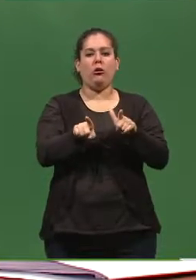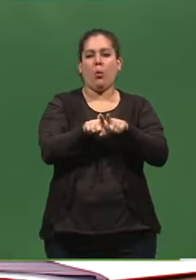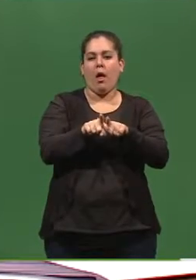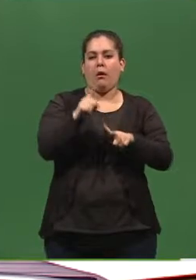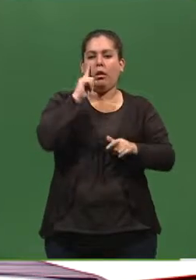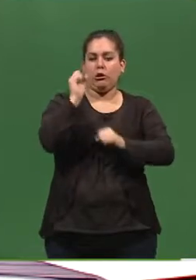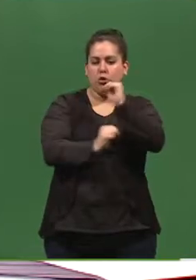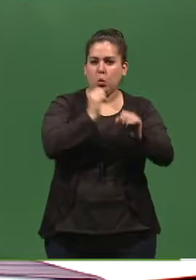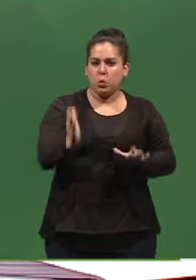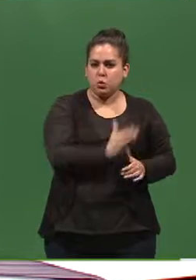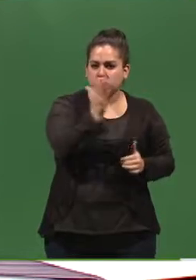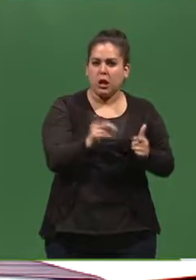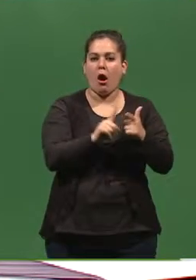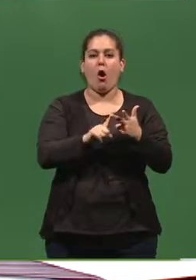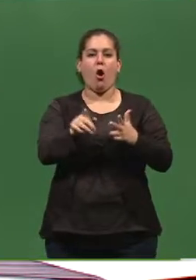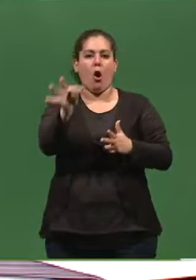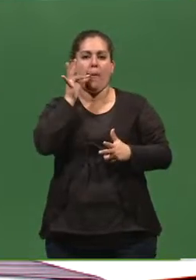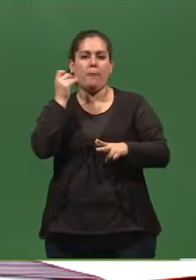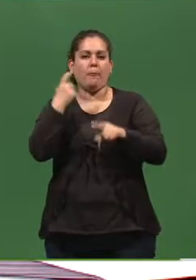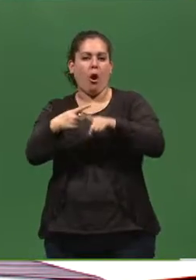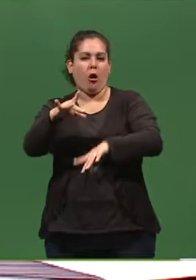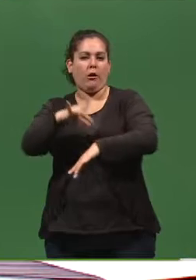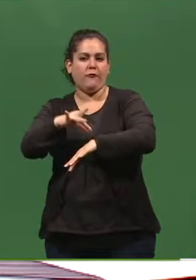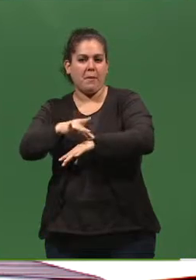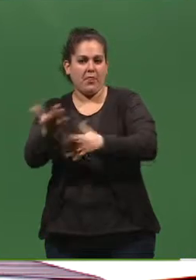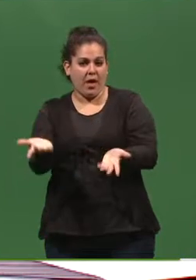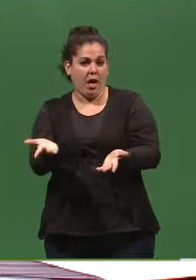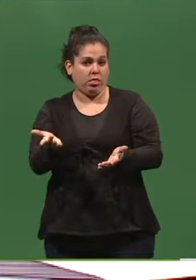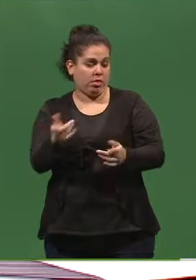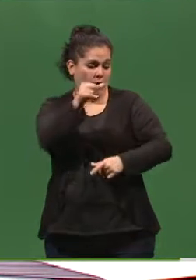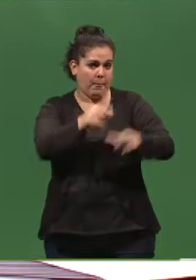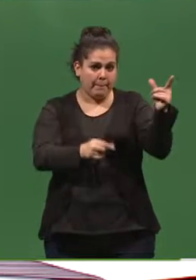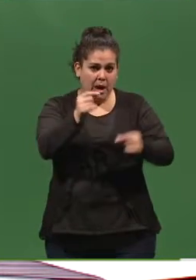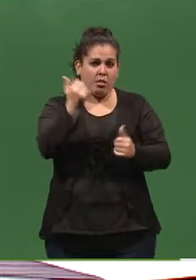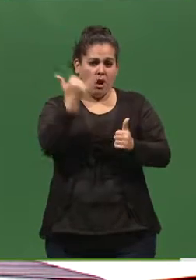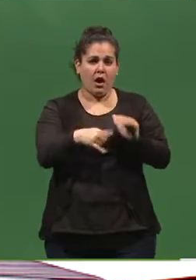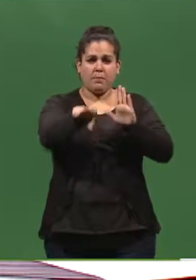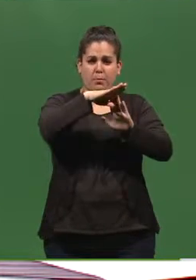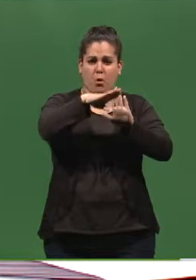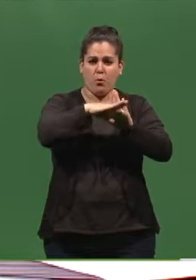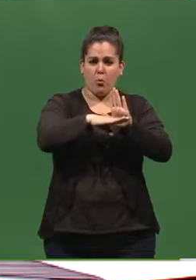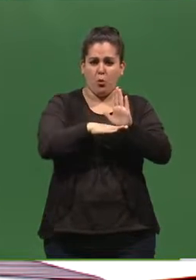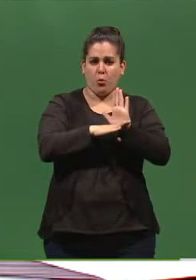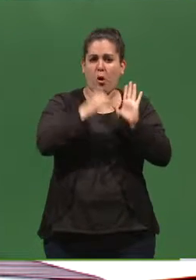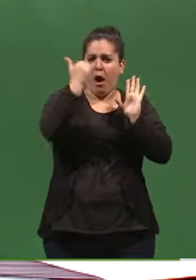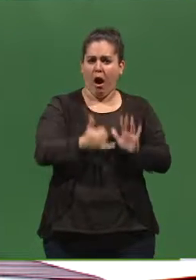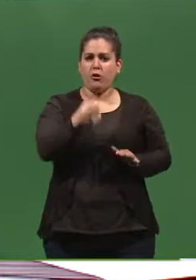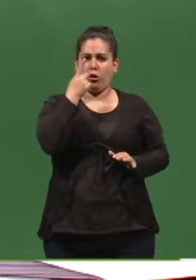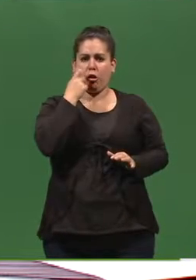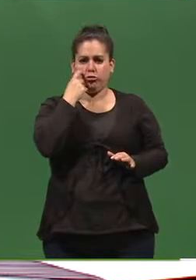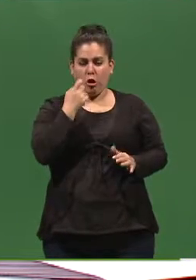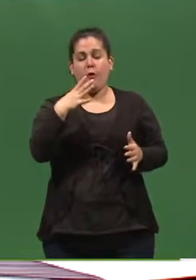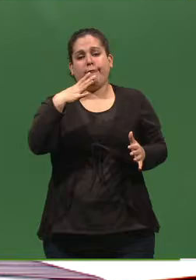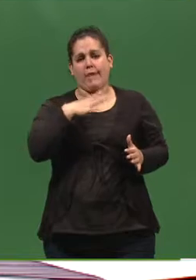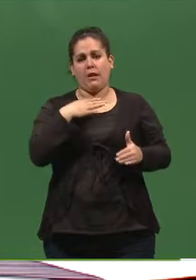uso industrial y el uso medicinal. O sea, todos los usos que se le puede dar a la planta de cannabis están en la práctica regulados. Falta todo un proceso